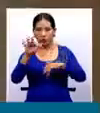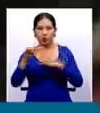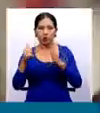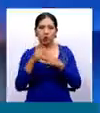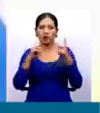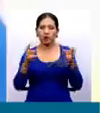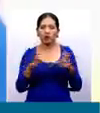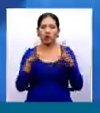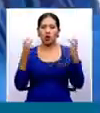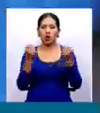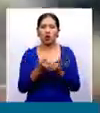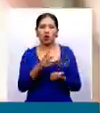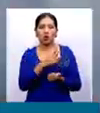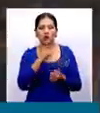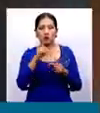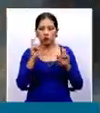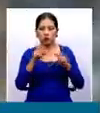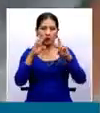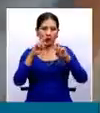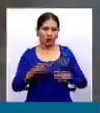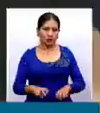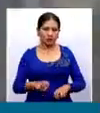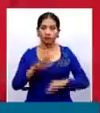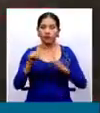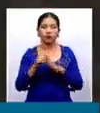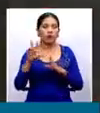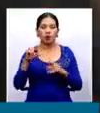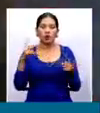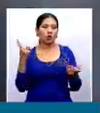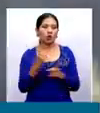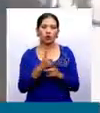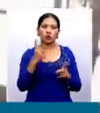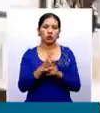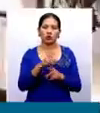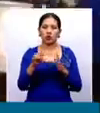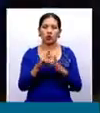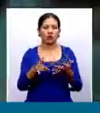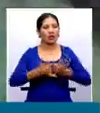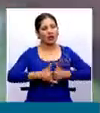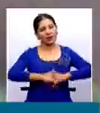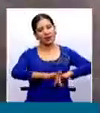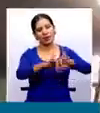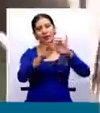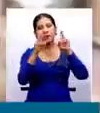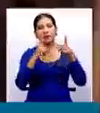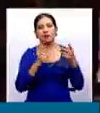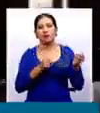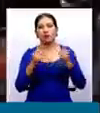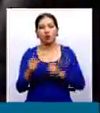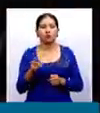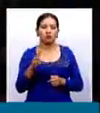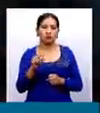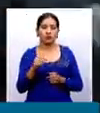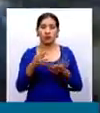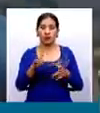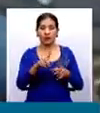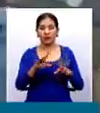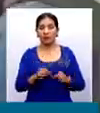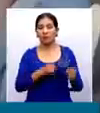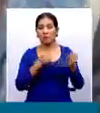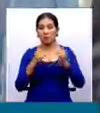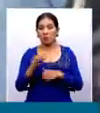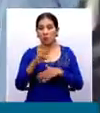congreso para que se pueda analizar. No es correcto que se pretenda eternizar el poder. El poder creo que tenemos